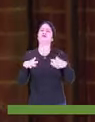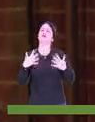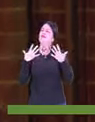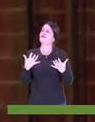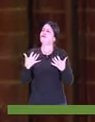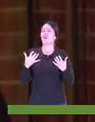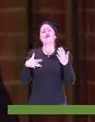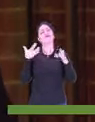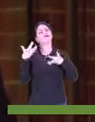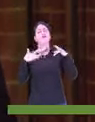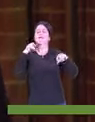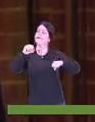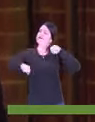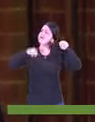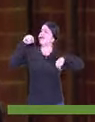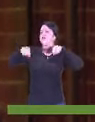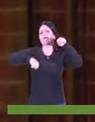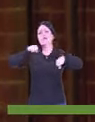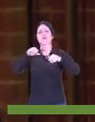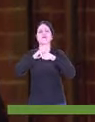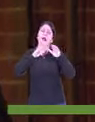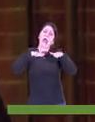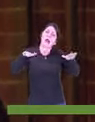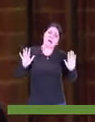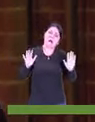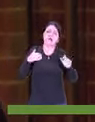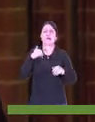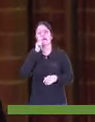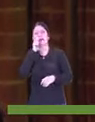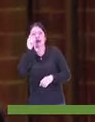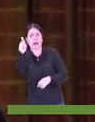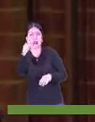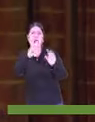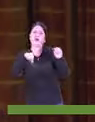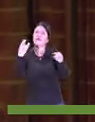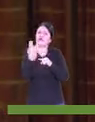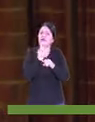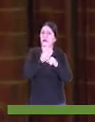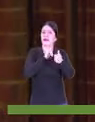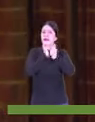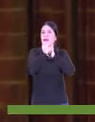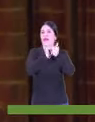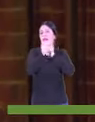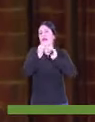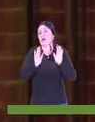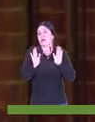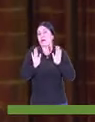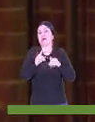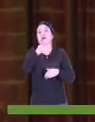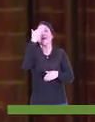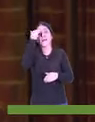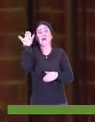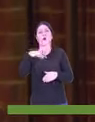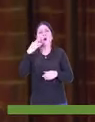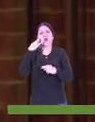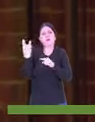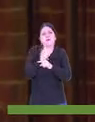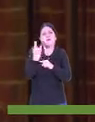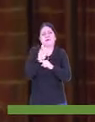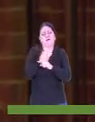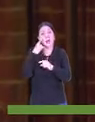sea regularmente o de vez en cuando o para hacer deporte. Y cada vez toma más fuerza la bicicleta.